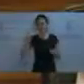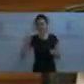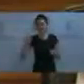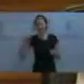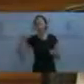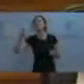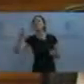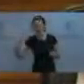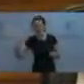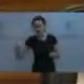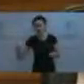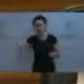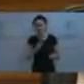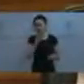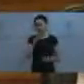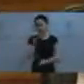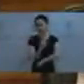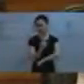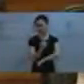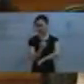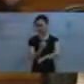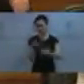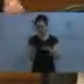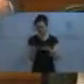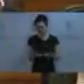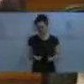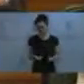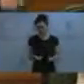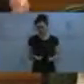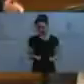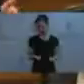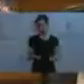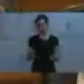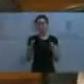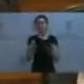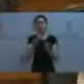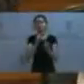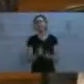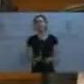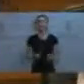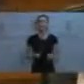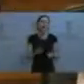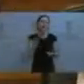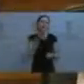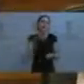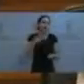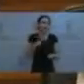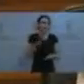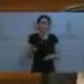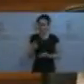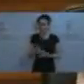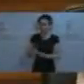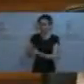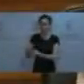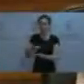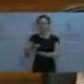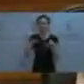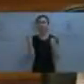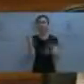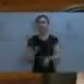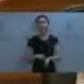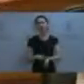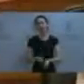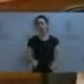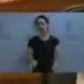BOPA, del 30 de diciembre, porque no estaba bien programado el gasto, se dividen las partidas y lo que estamos haciendo es perdiendo el tiempo.